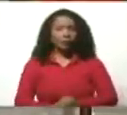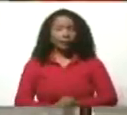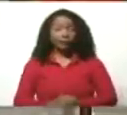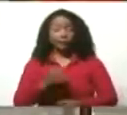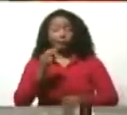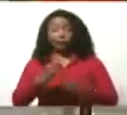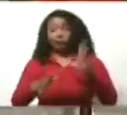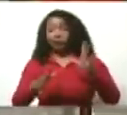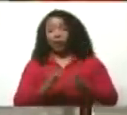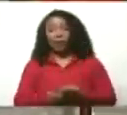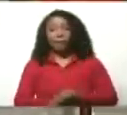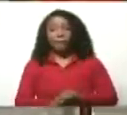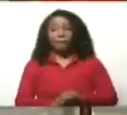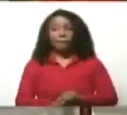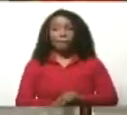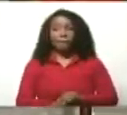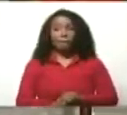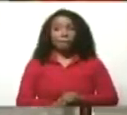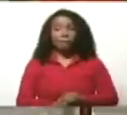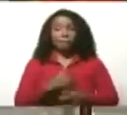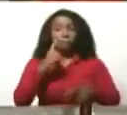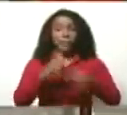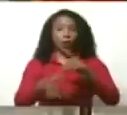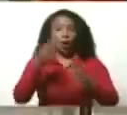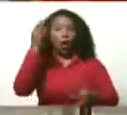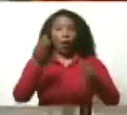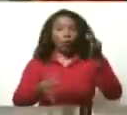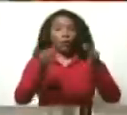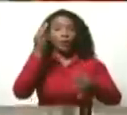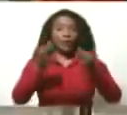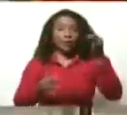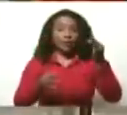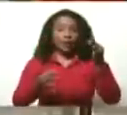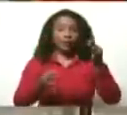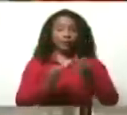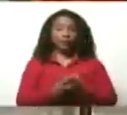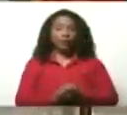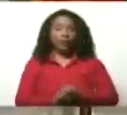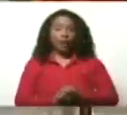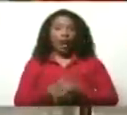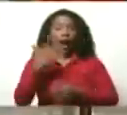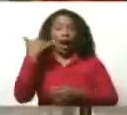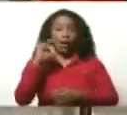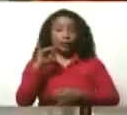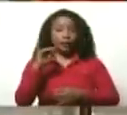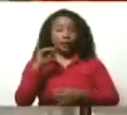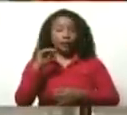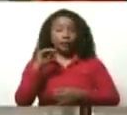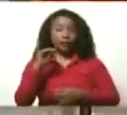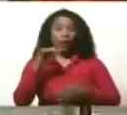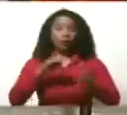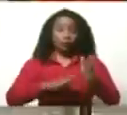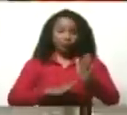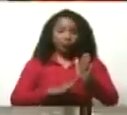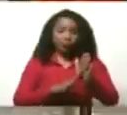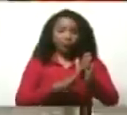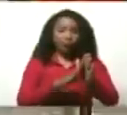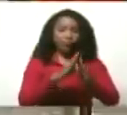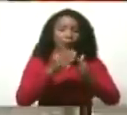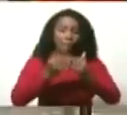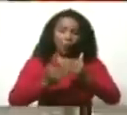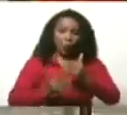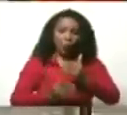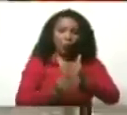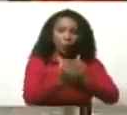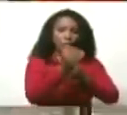Increíble. Pero la justicia está marchando, está actuando.